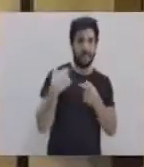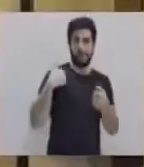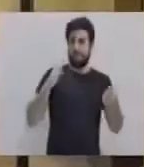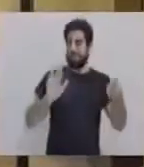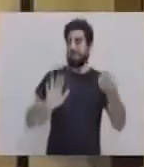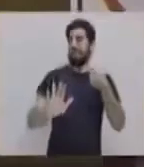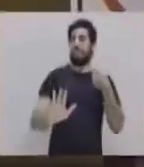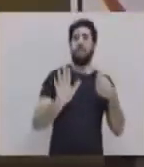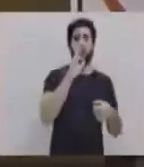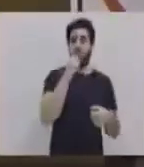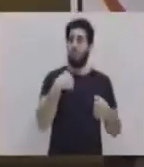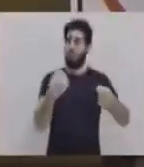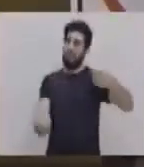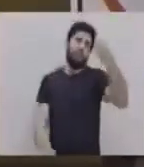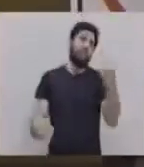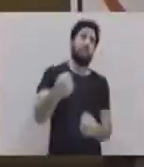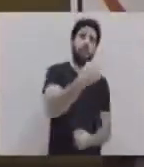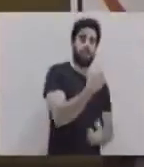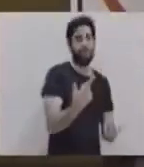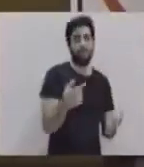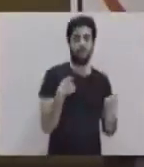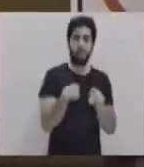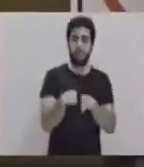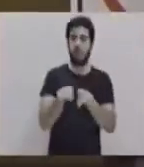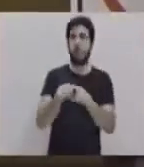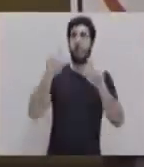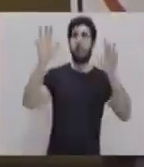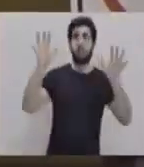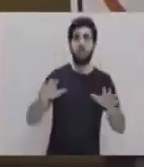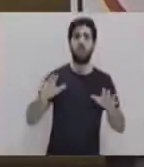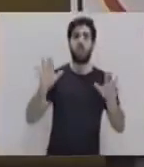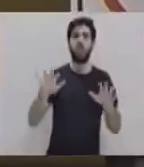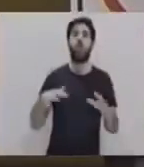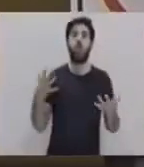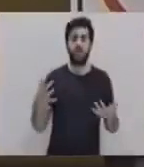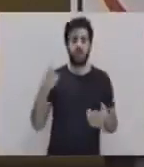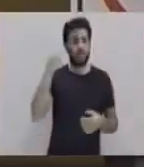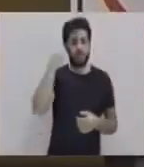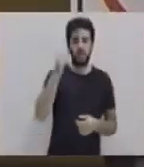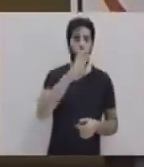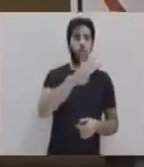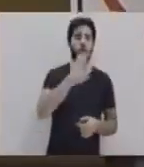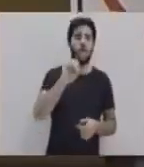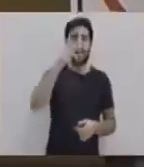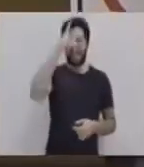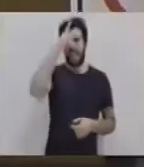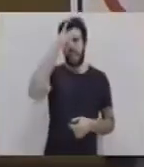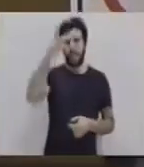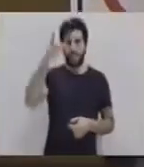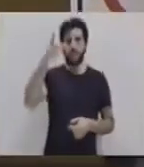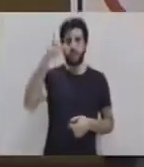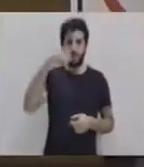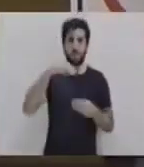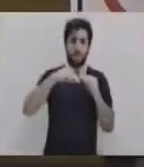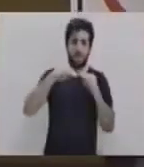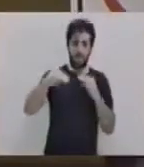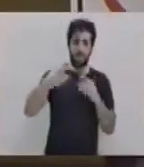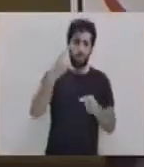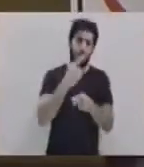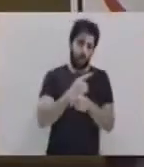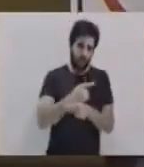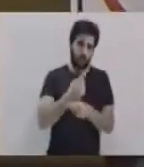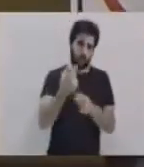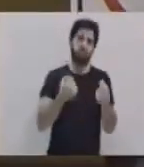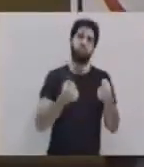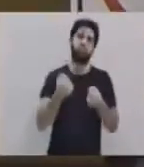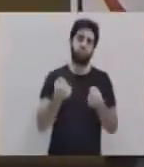detenerse. Tiempo de lluvia. Si voy circulando en mi vehículo a una velocidad de 40 kilómetros por hora, por ejemplo, que sería una velocidad